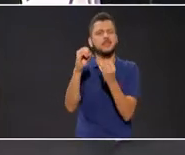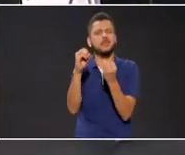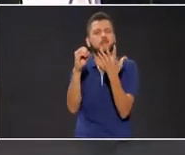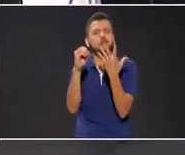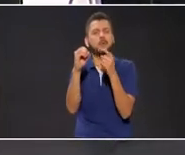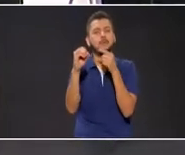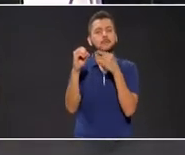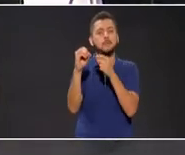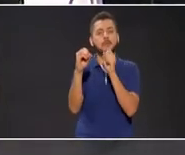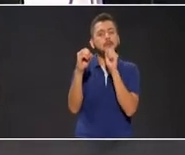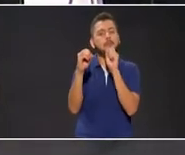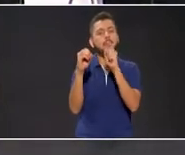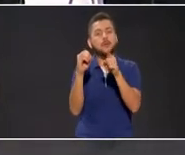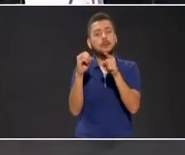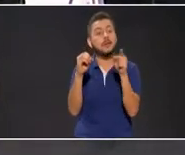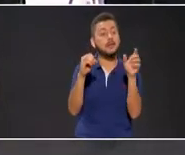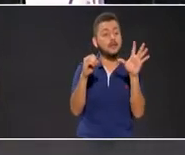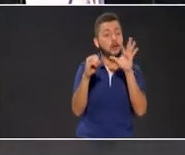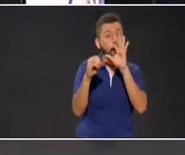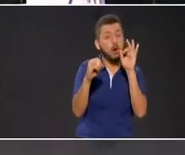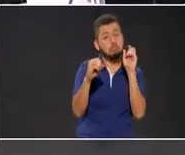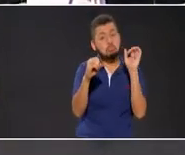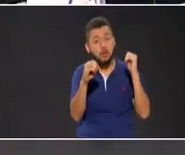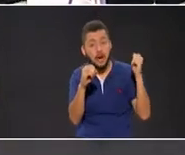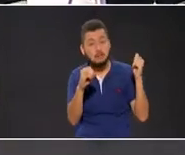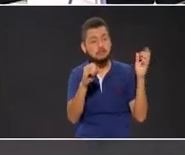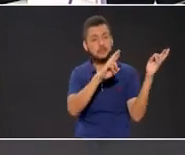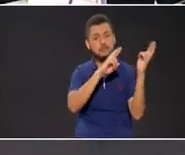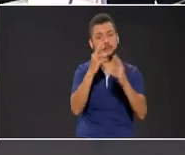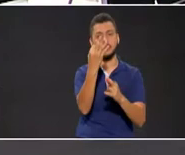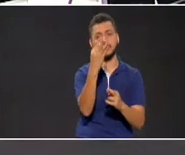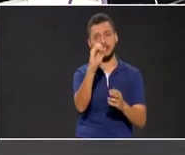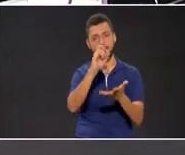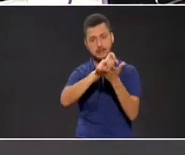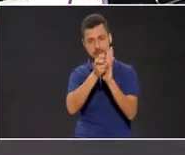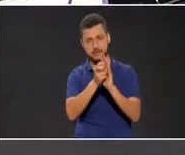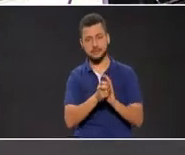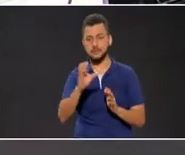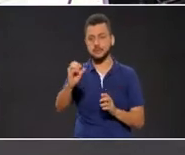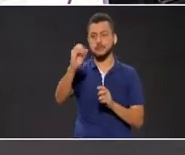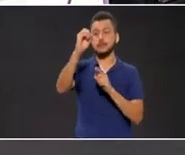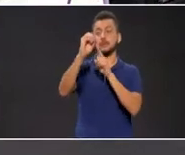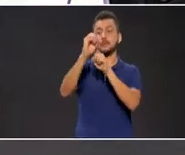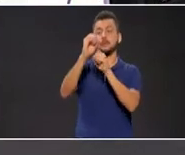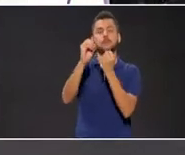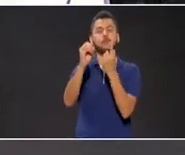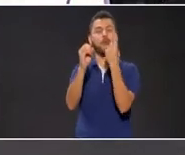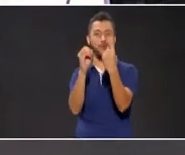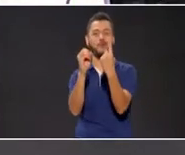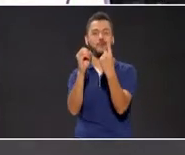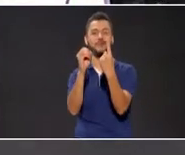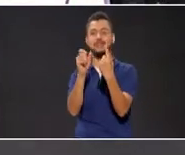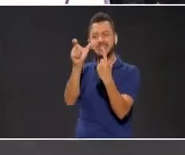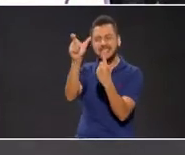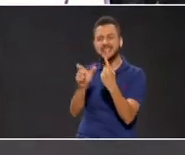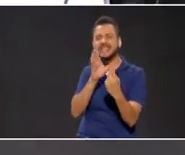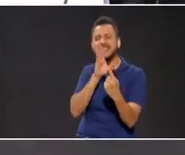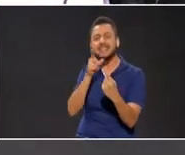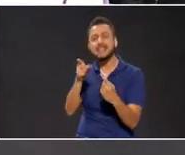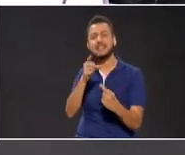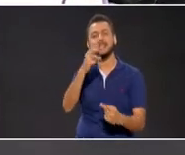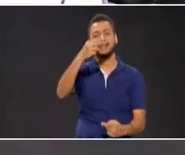quien le pregunte 30 para responder qué número le corresponda nos dice el número 1 o sea el doctor herrán sí señor efectivamente